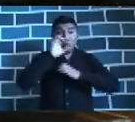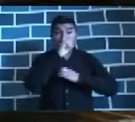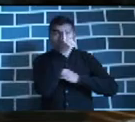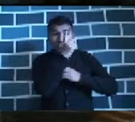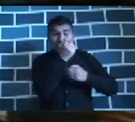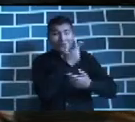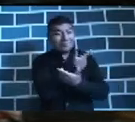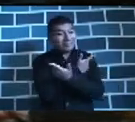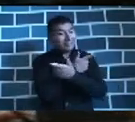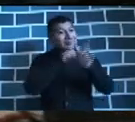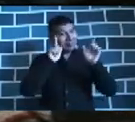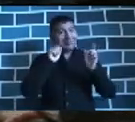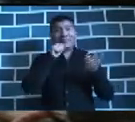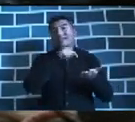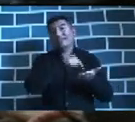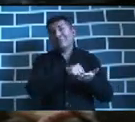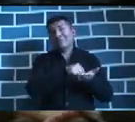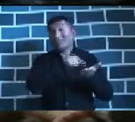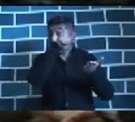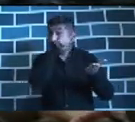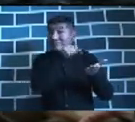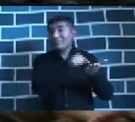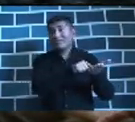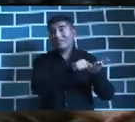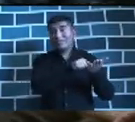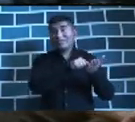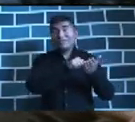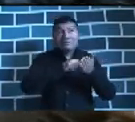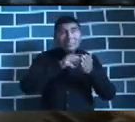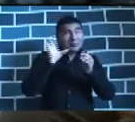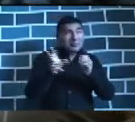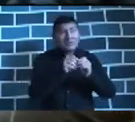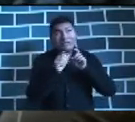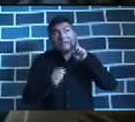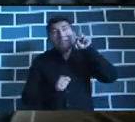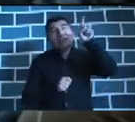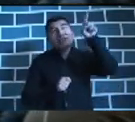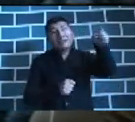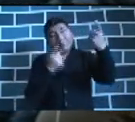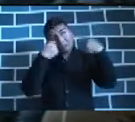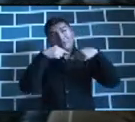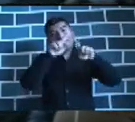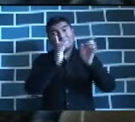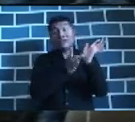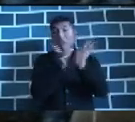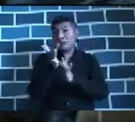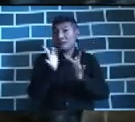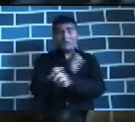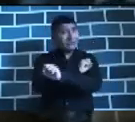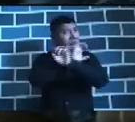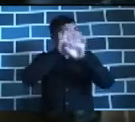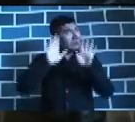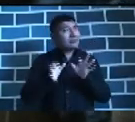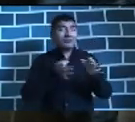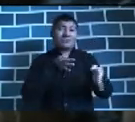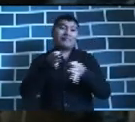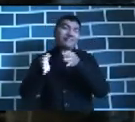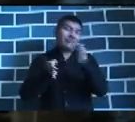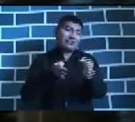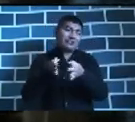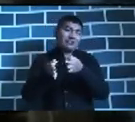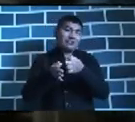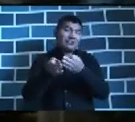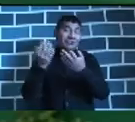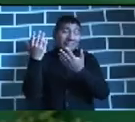libertad así a ir más allá por eso jesús es bien clarito no si